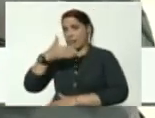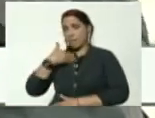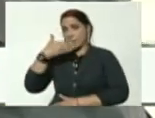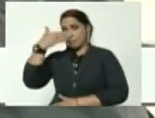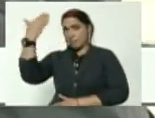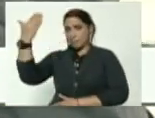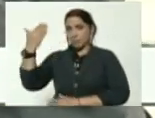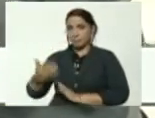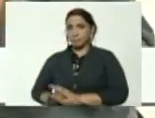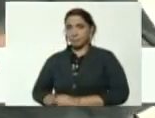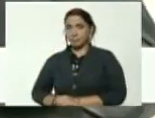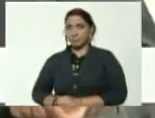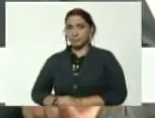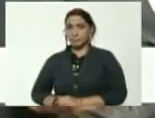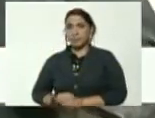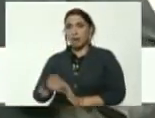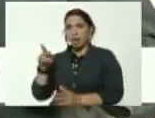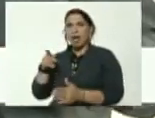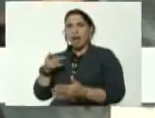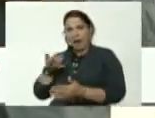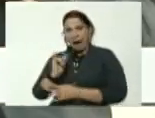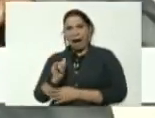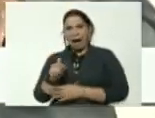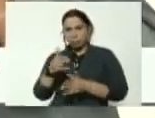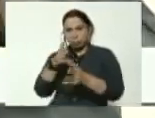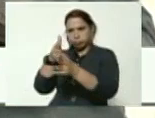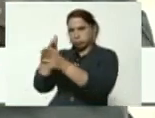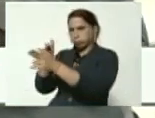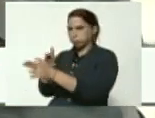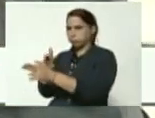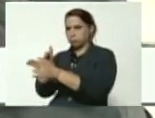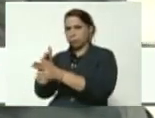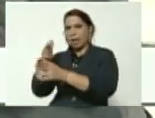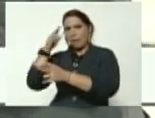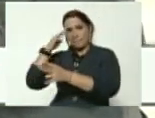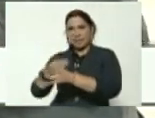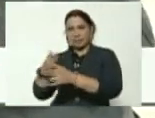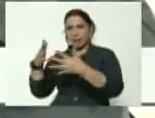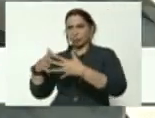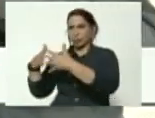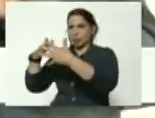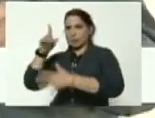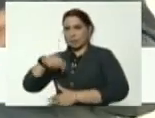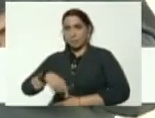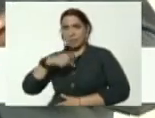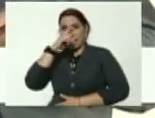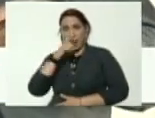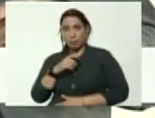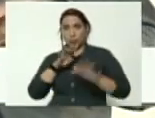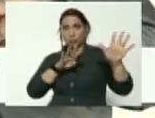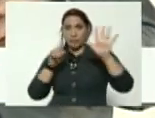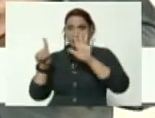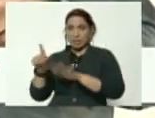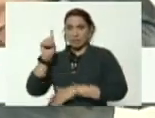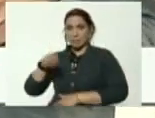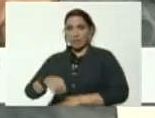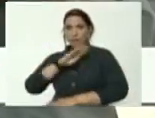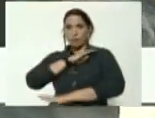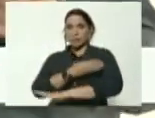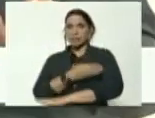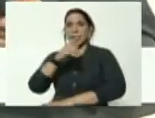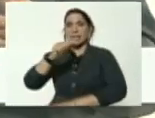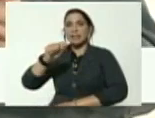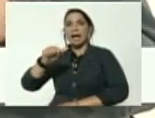albergaban efectivos militares norteamericanos. Y ese año 96 también las fuerzas del talibán,